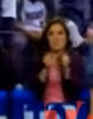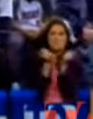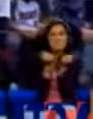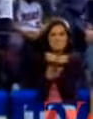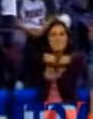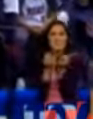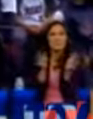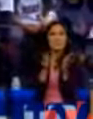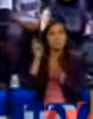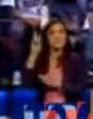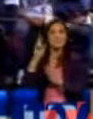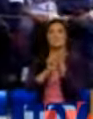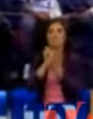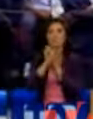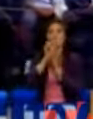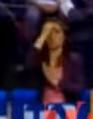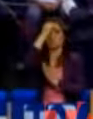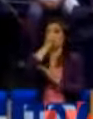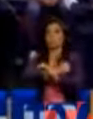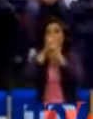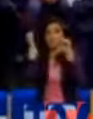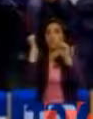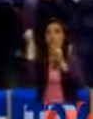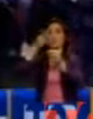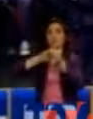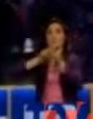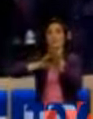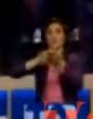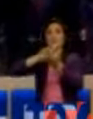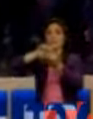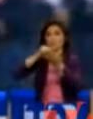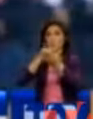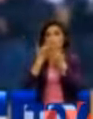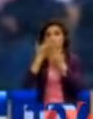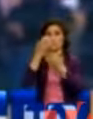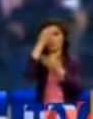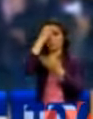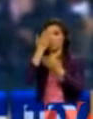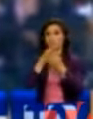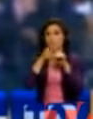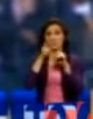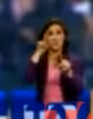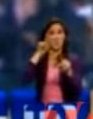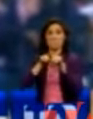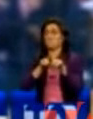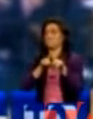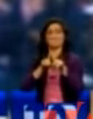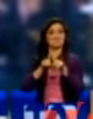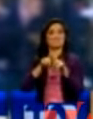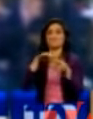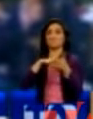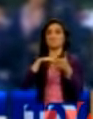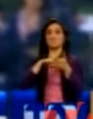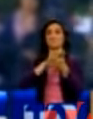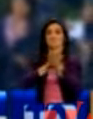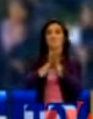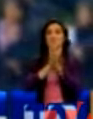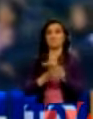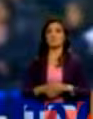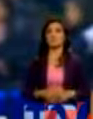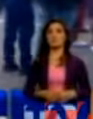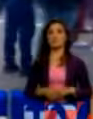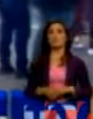que el viceministro de Educación estuvo esta mañana aquí en el centro educativo, pero no logró llegar a un acuerdo con los estudiantes, que, como